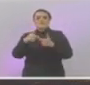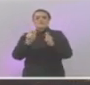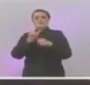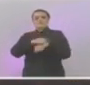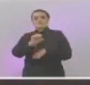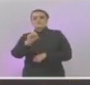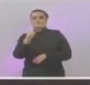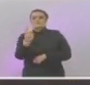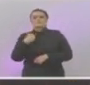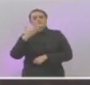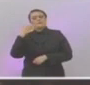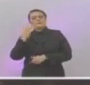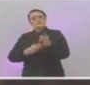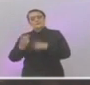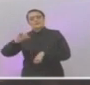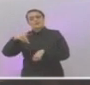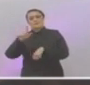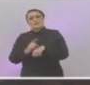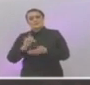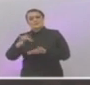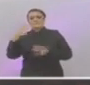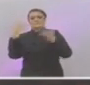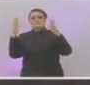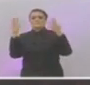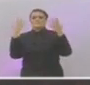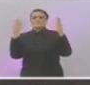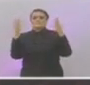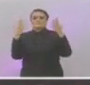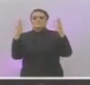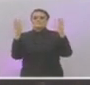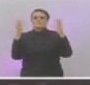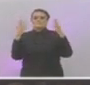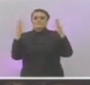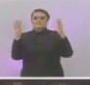del Estado, muy amables por estar aquí también presentes.